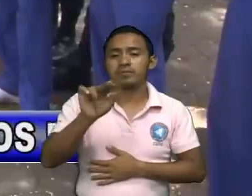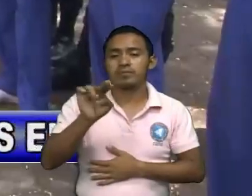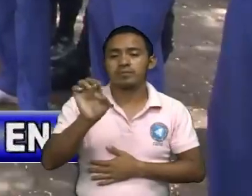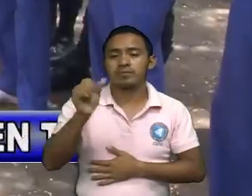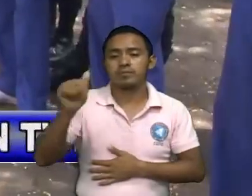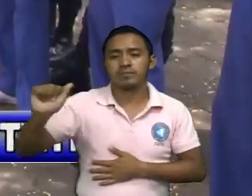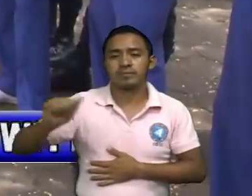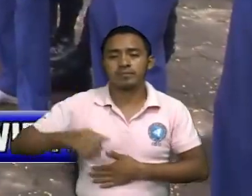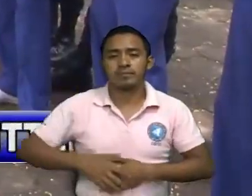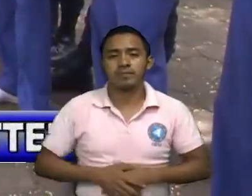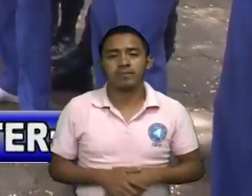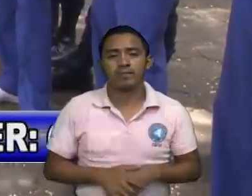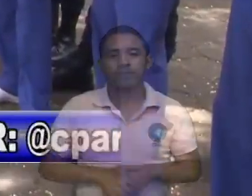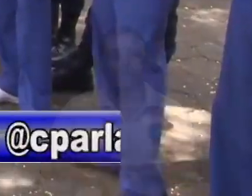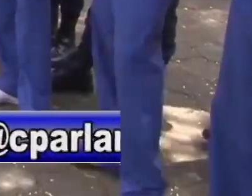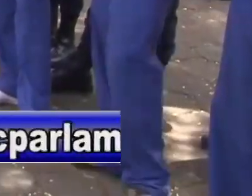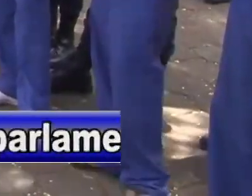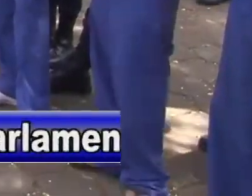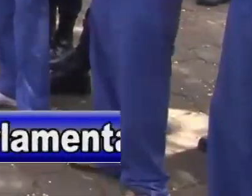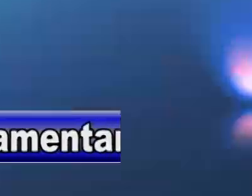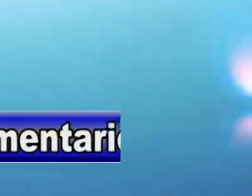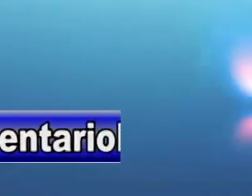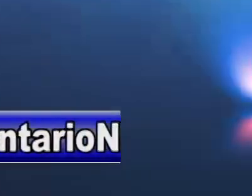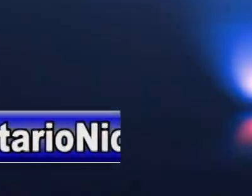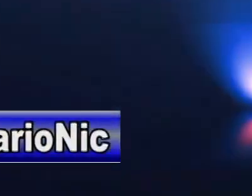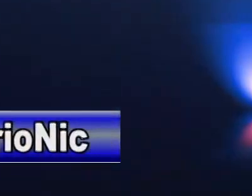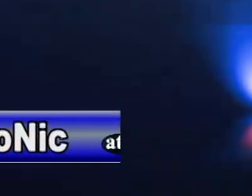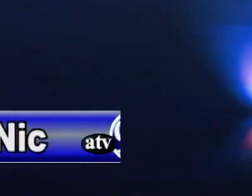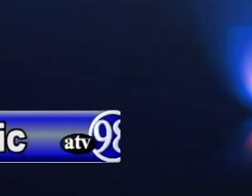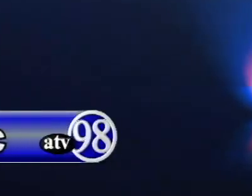les informó Vanessa Paz.